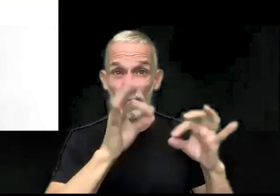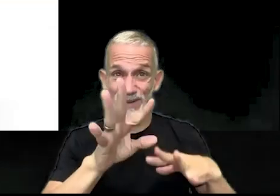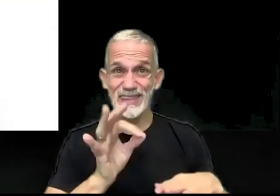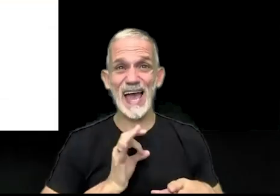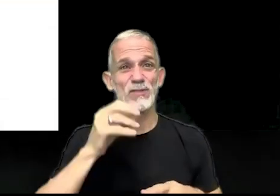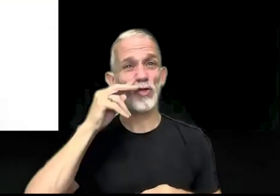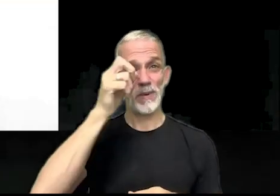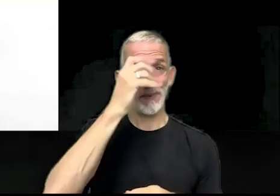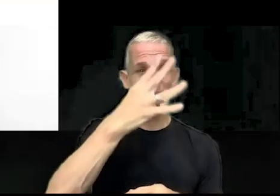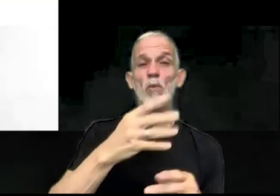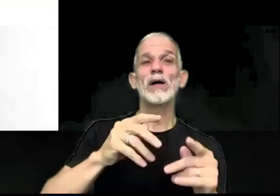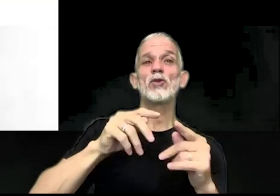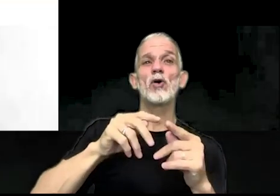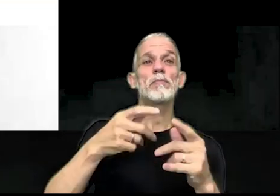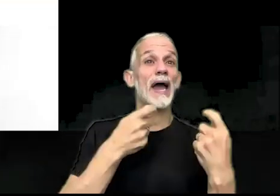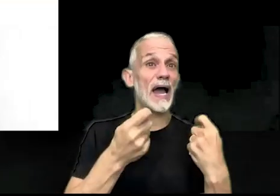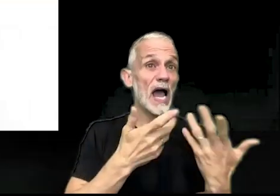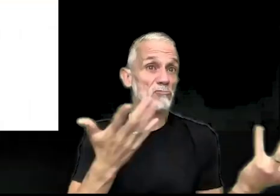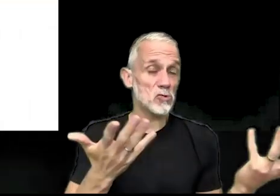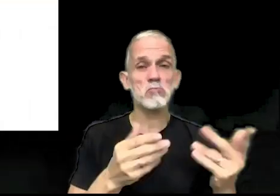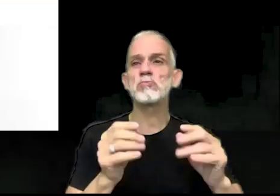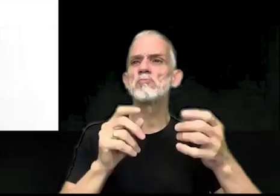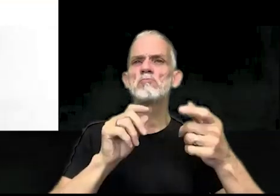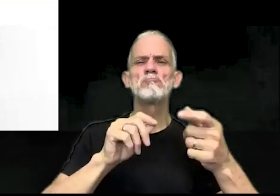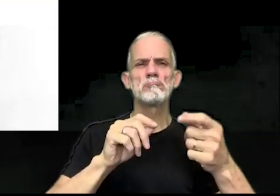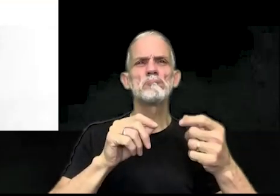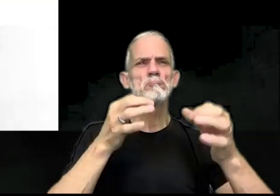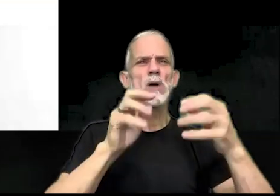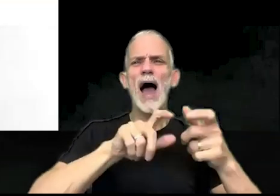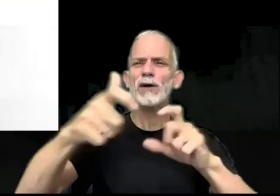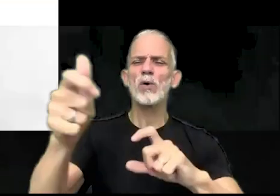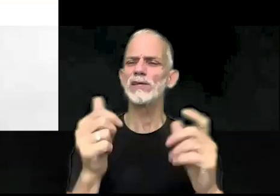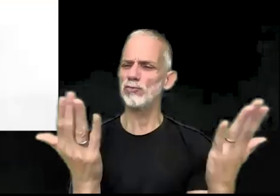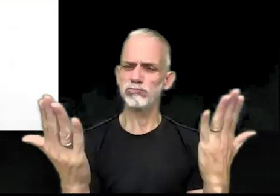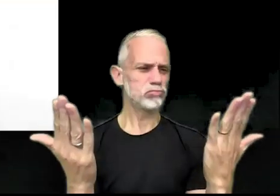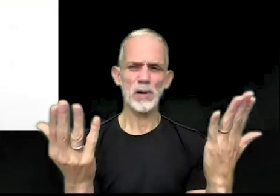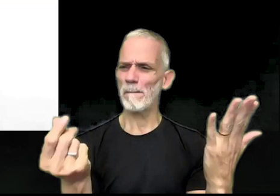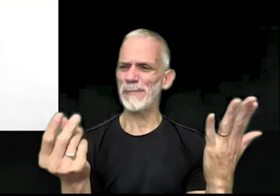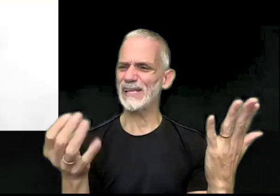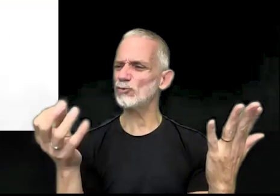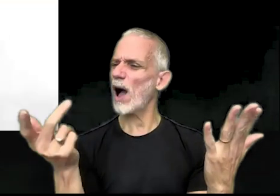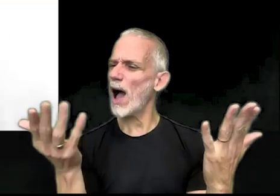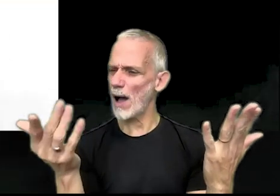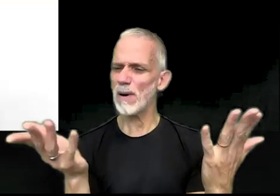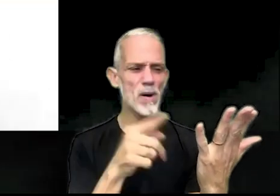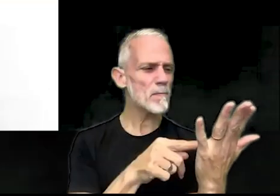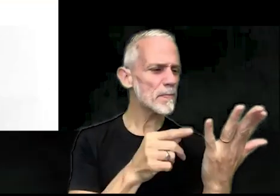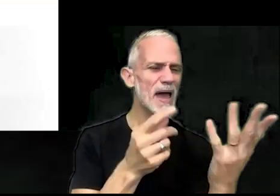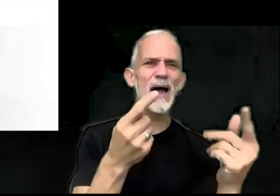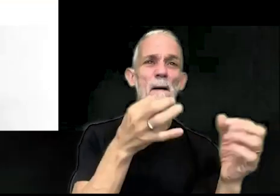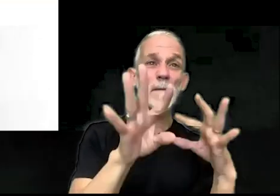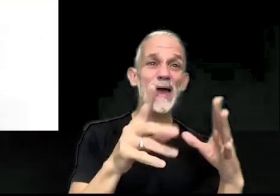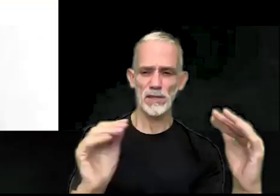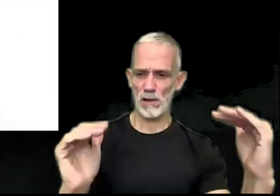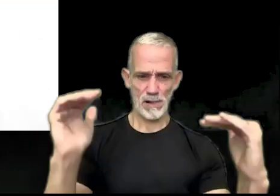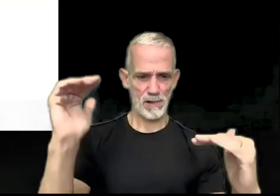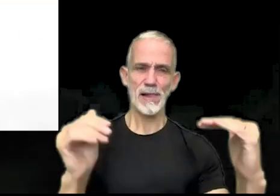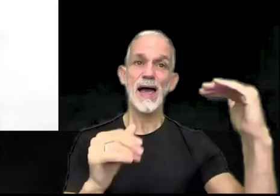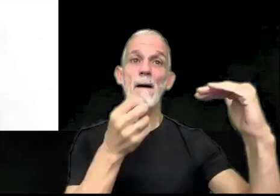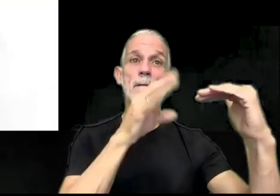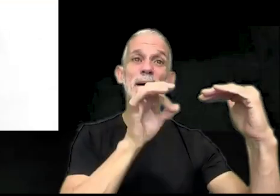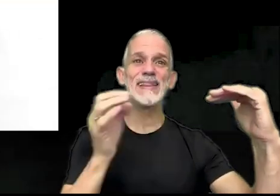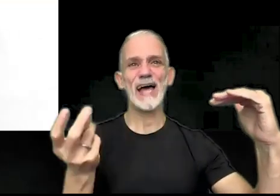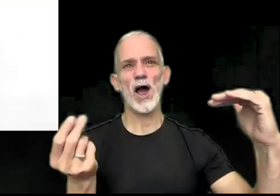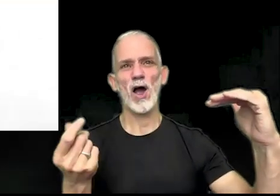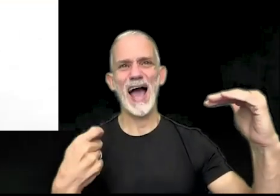2024, actualizo el costo, lo comparo contra el precio de venta y la diferencia, si da más la venta